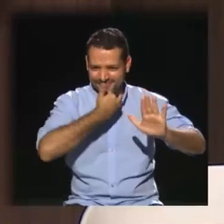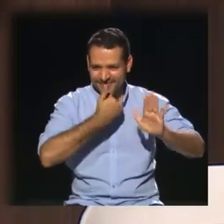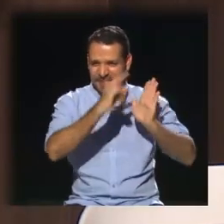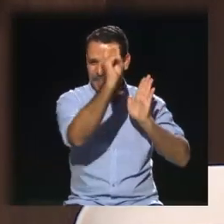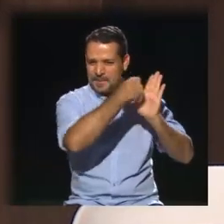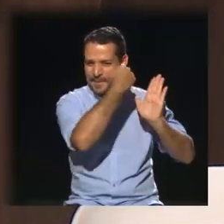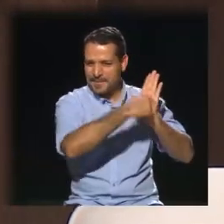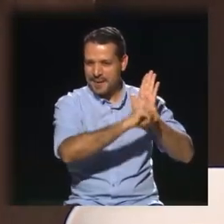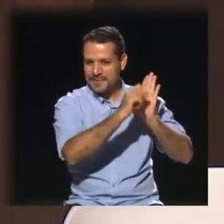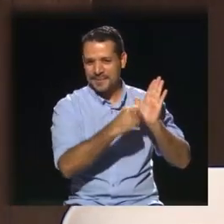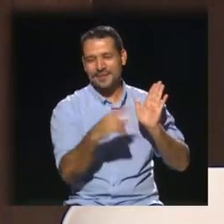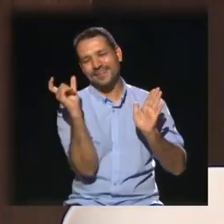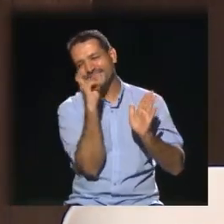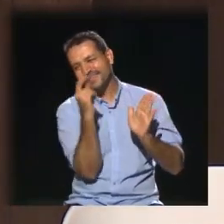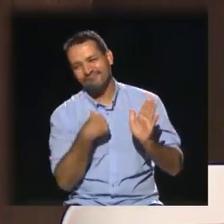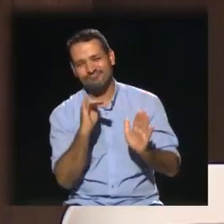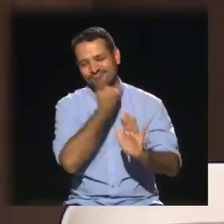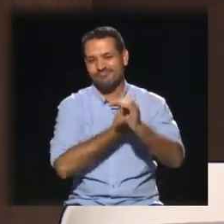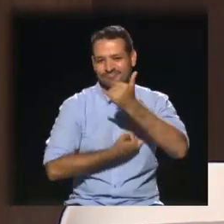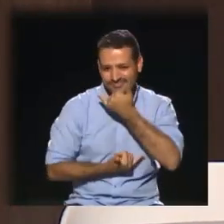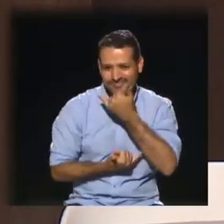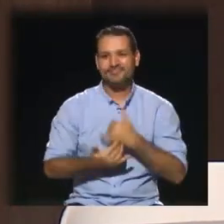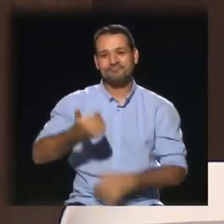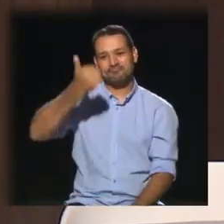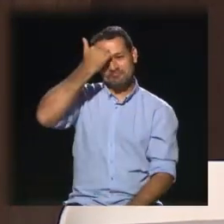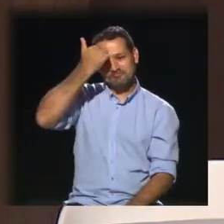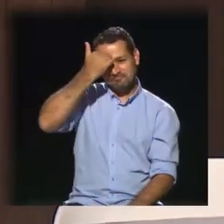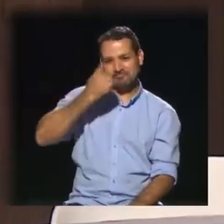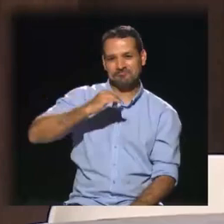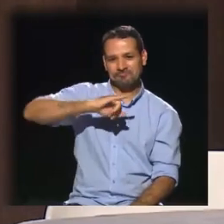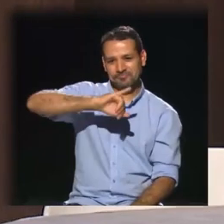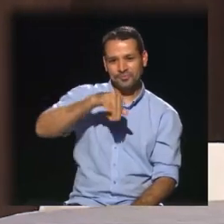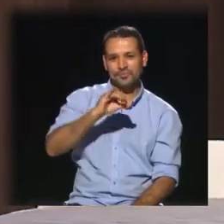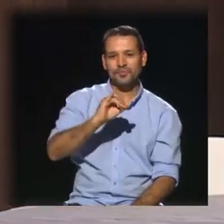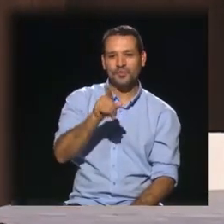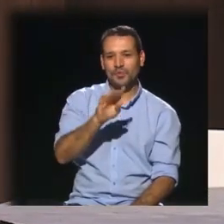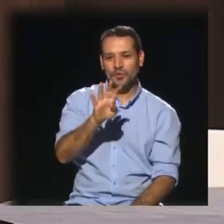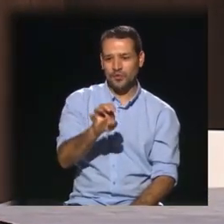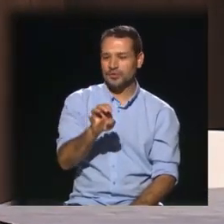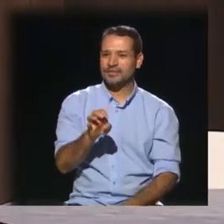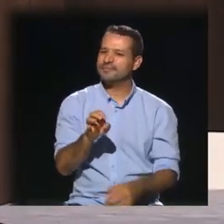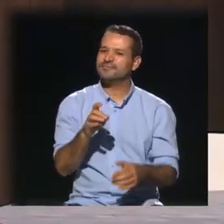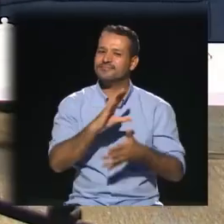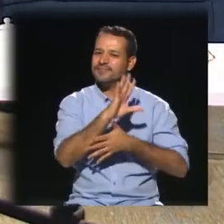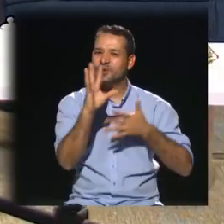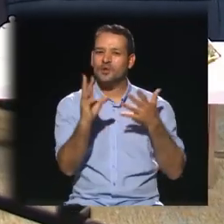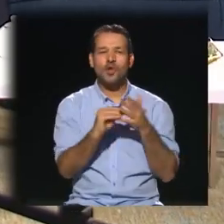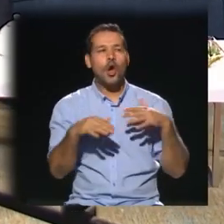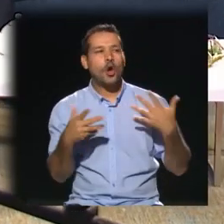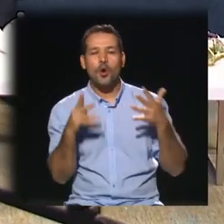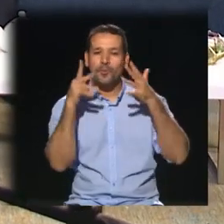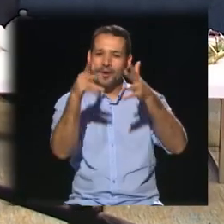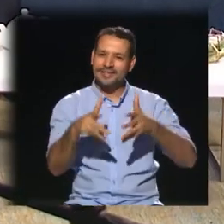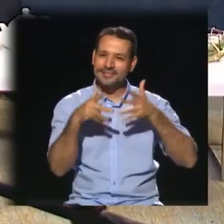Así es. Así es. Bueno, profesor José Luis, una conclusión general de estos temas que hoy tratamos, de cómo educar en el afecto,